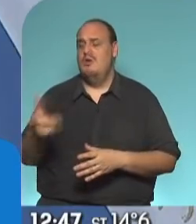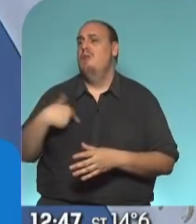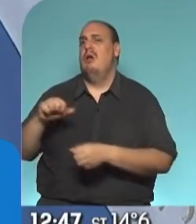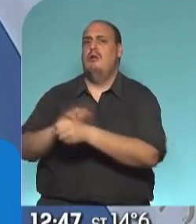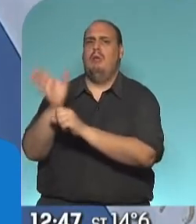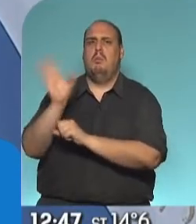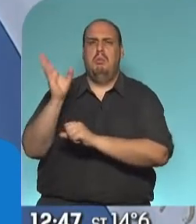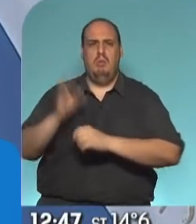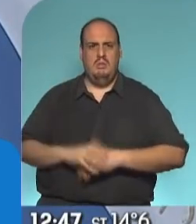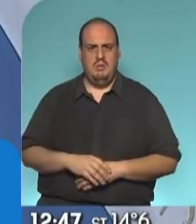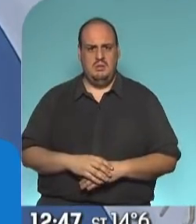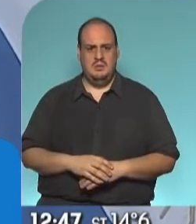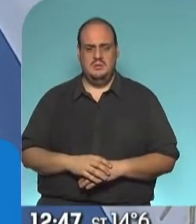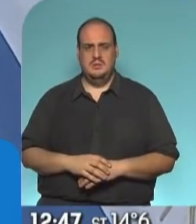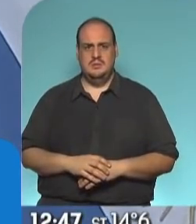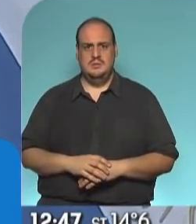coronavirus.